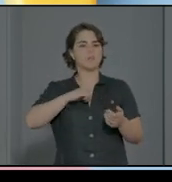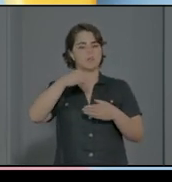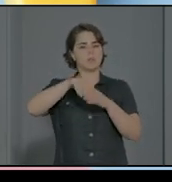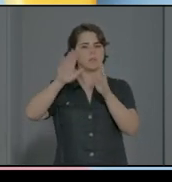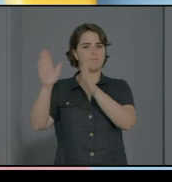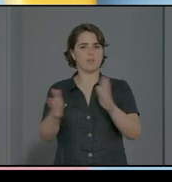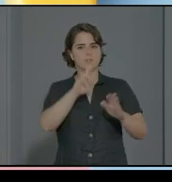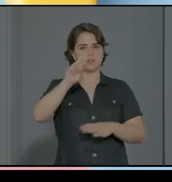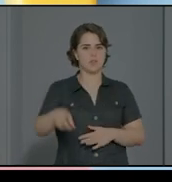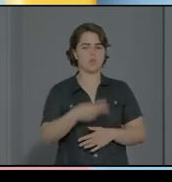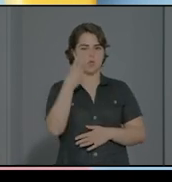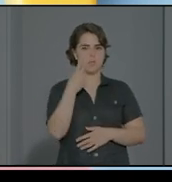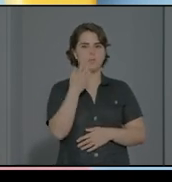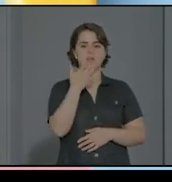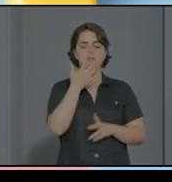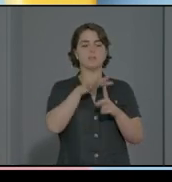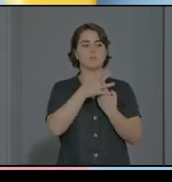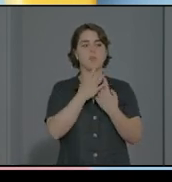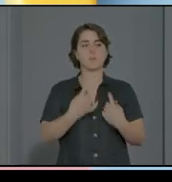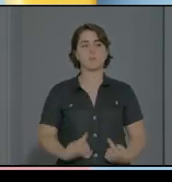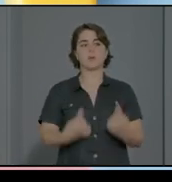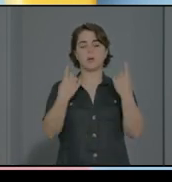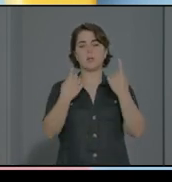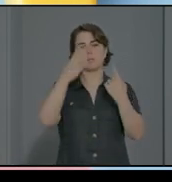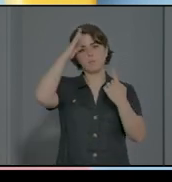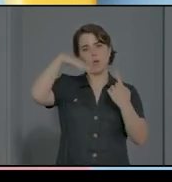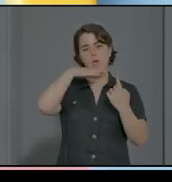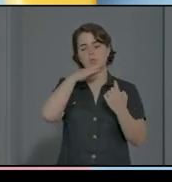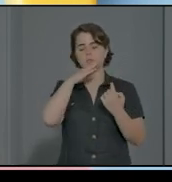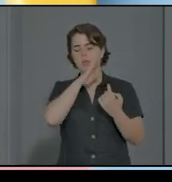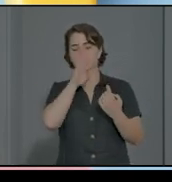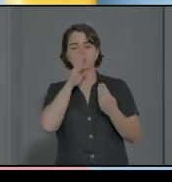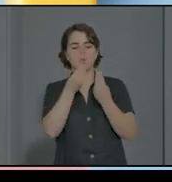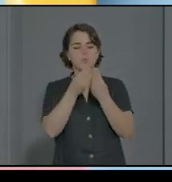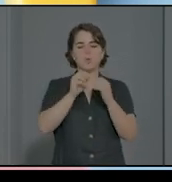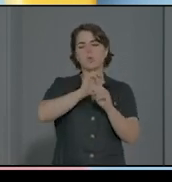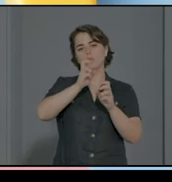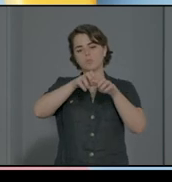En un primer caso los padres juntos, luego separados, en otros en cambio lo hacíamos al revés.